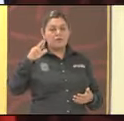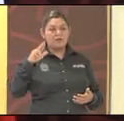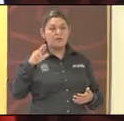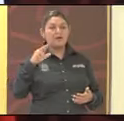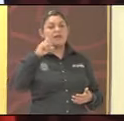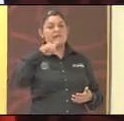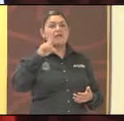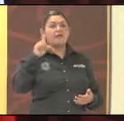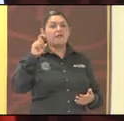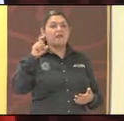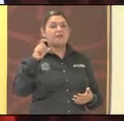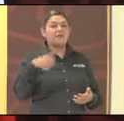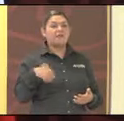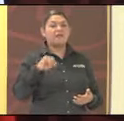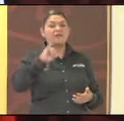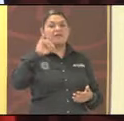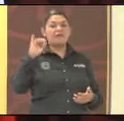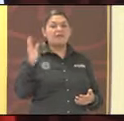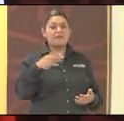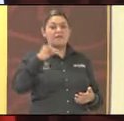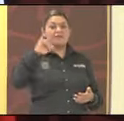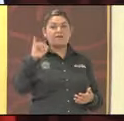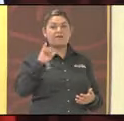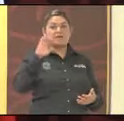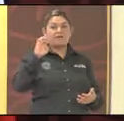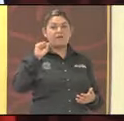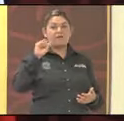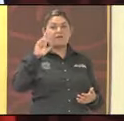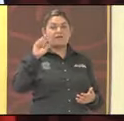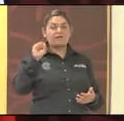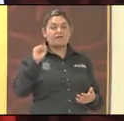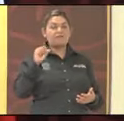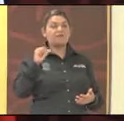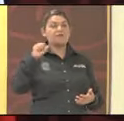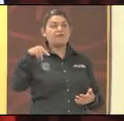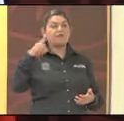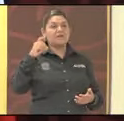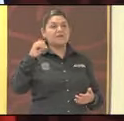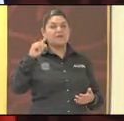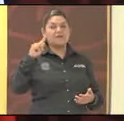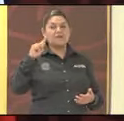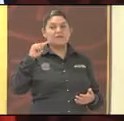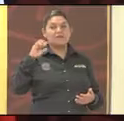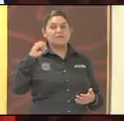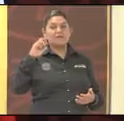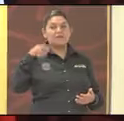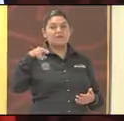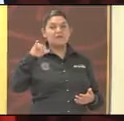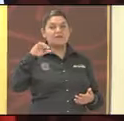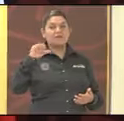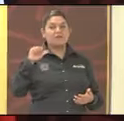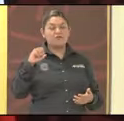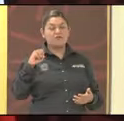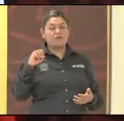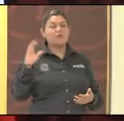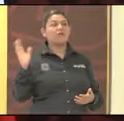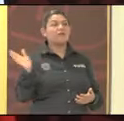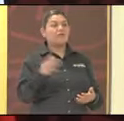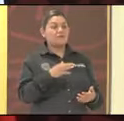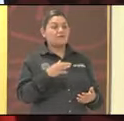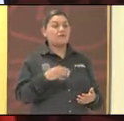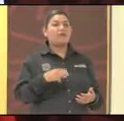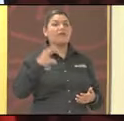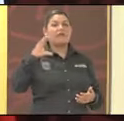Comapa, Jesús Antonio Rodríguez, director de Administración, Claudia Fernández, directora de Desarrollo